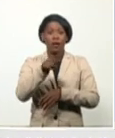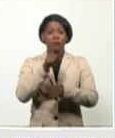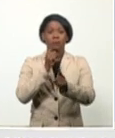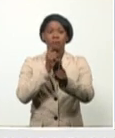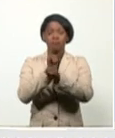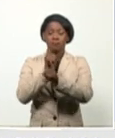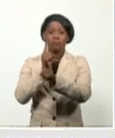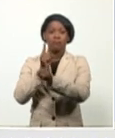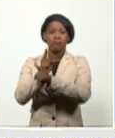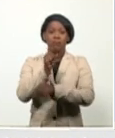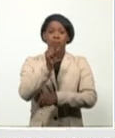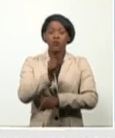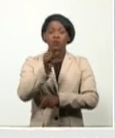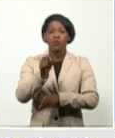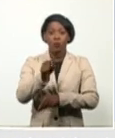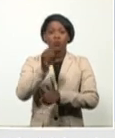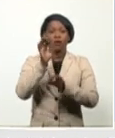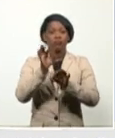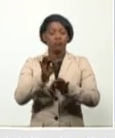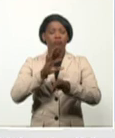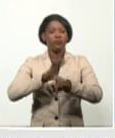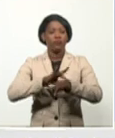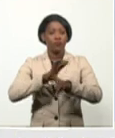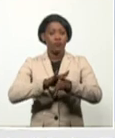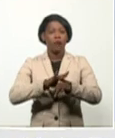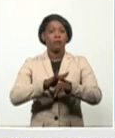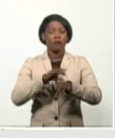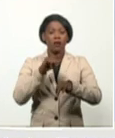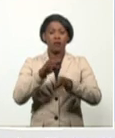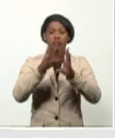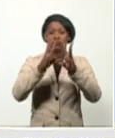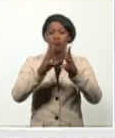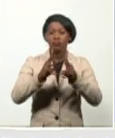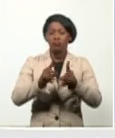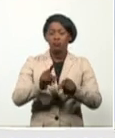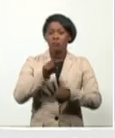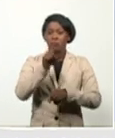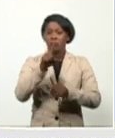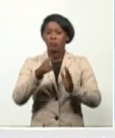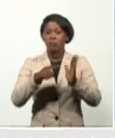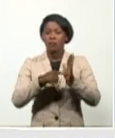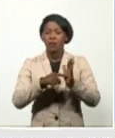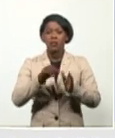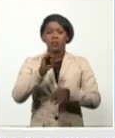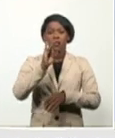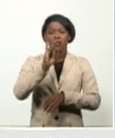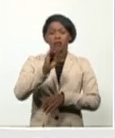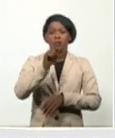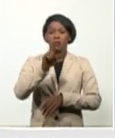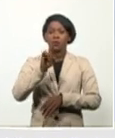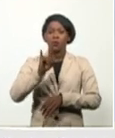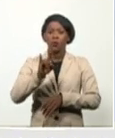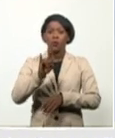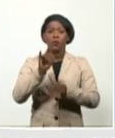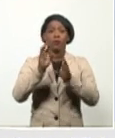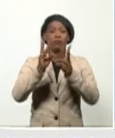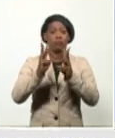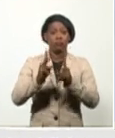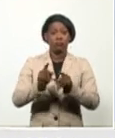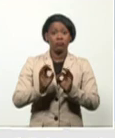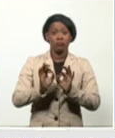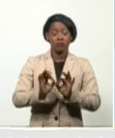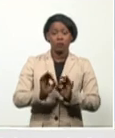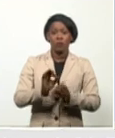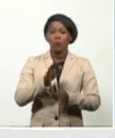93,7%, y así se acumulan 1.719 personas, el 89,4%